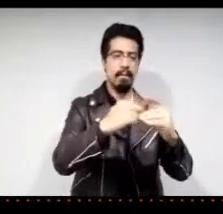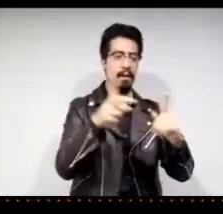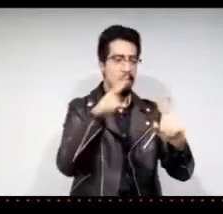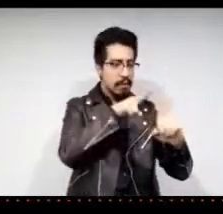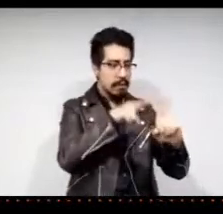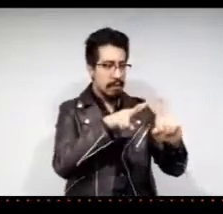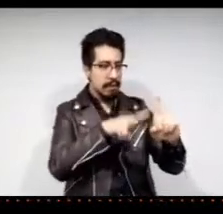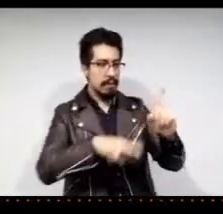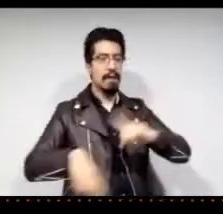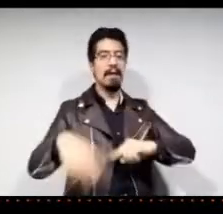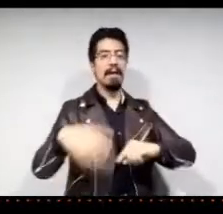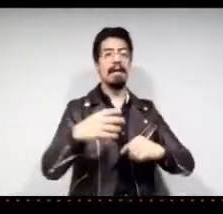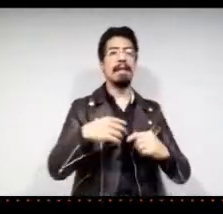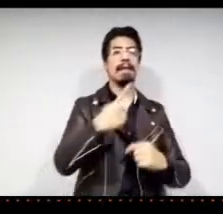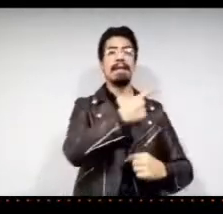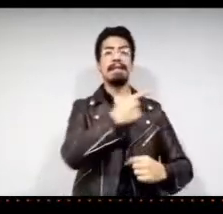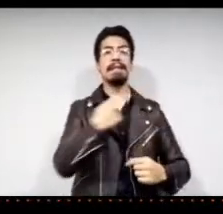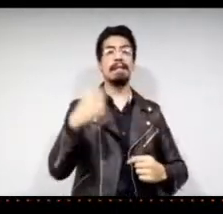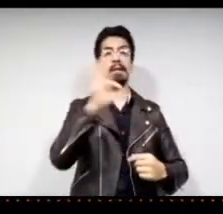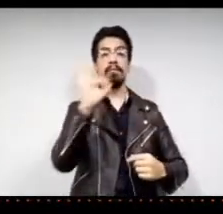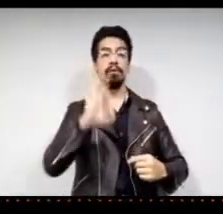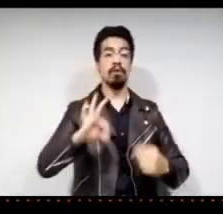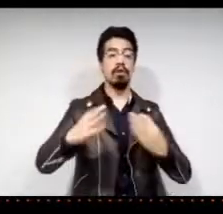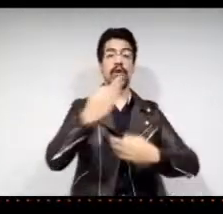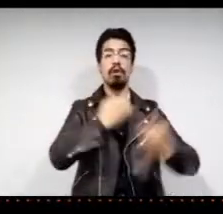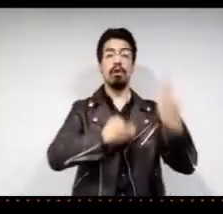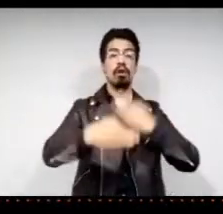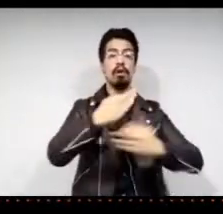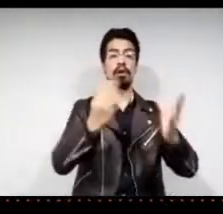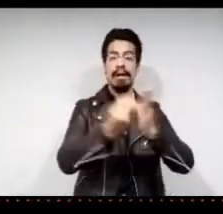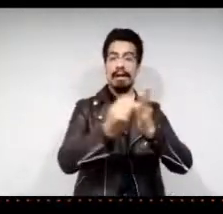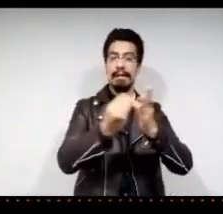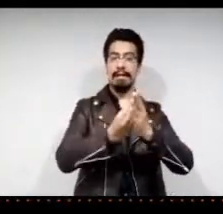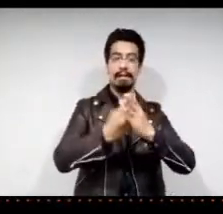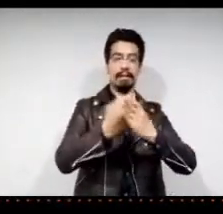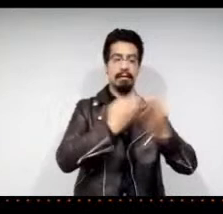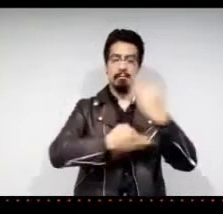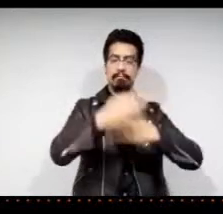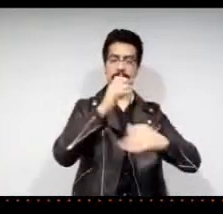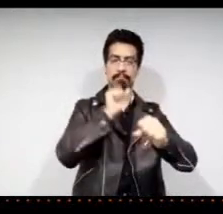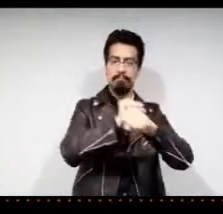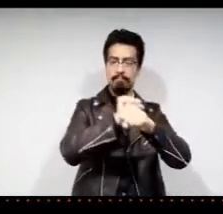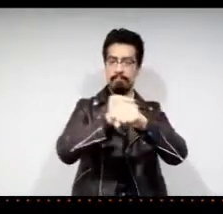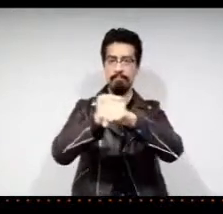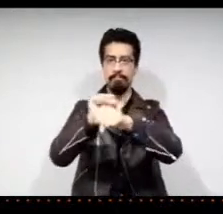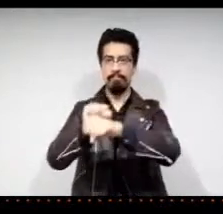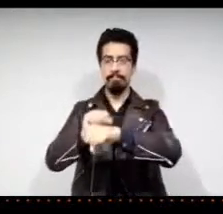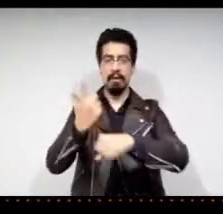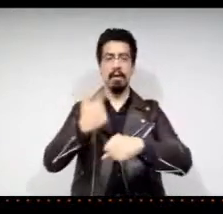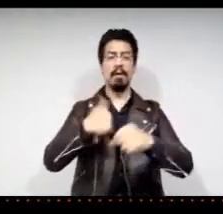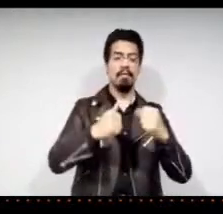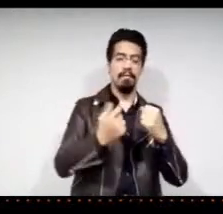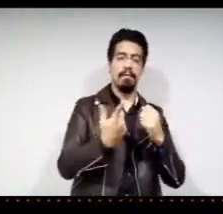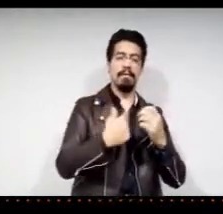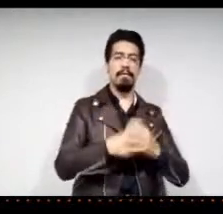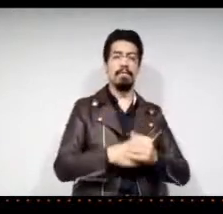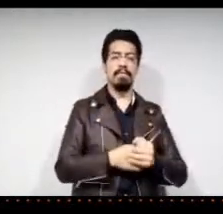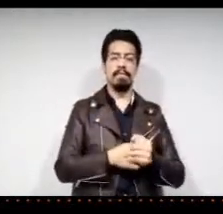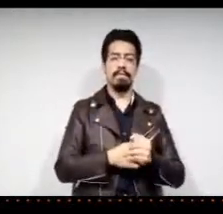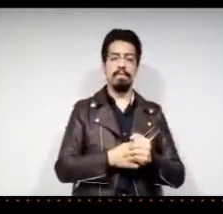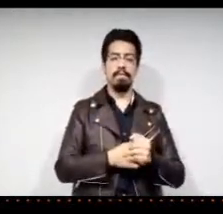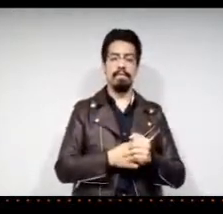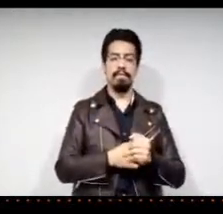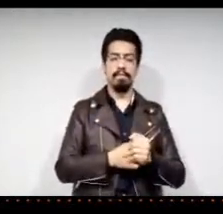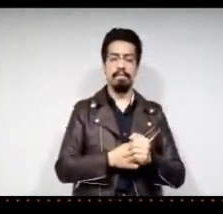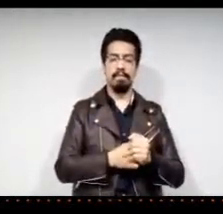de las sesiones todas las semanas para asegurar que pues, hubiera una continuidad académica, que la verdad fue muy, muy elevada la